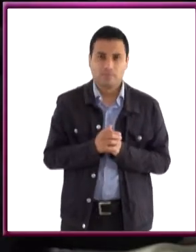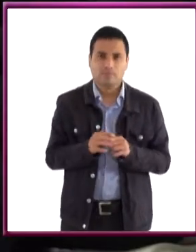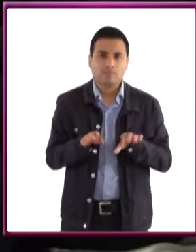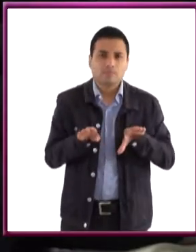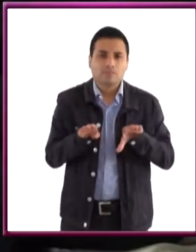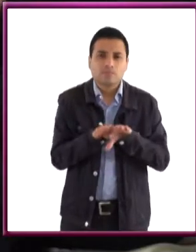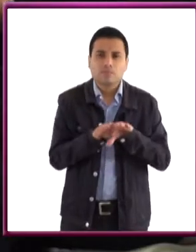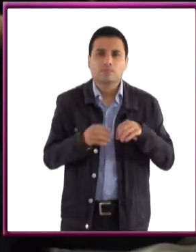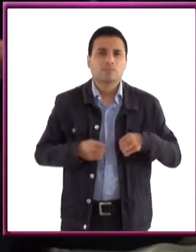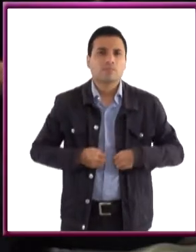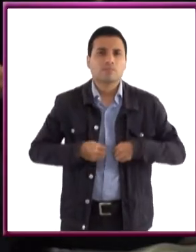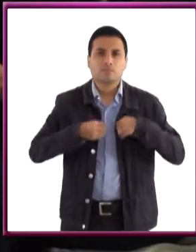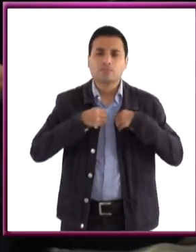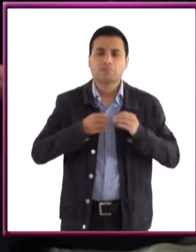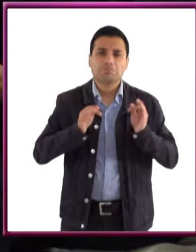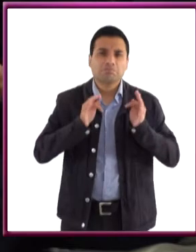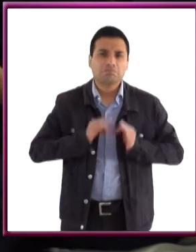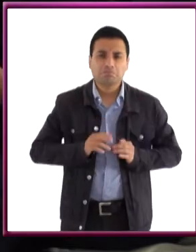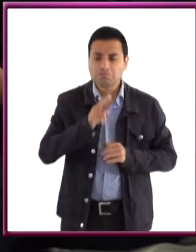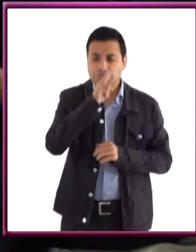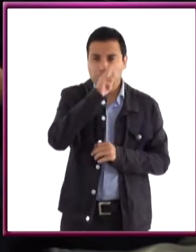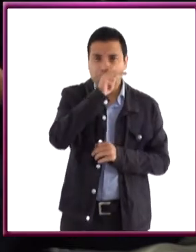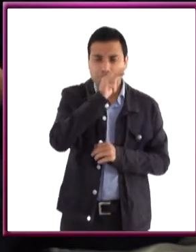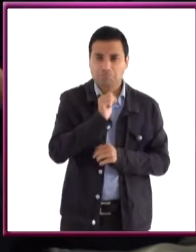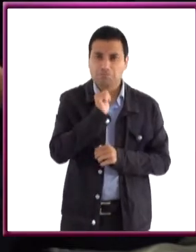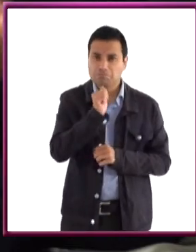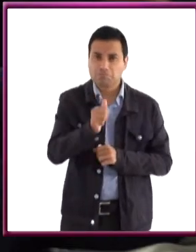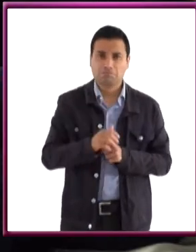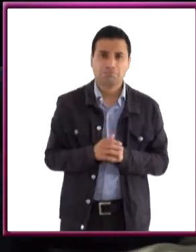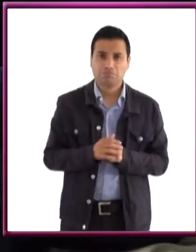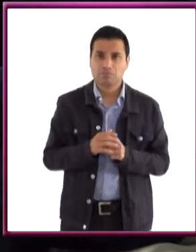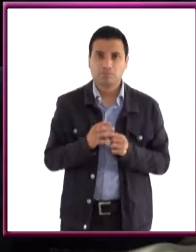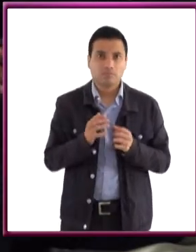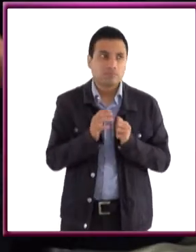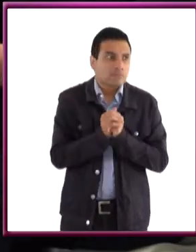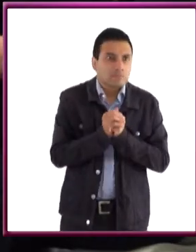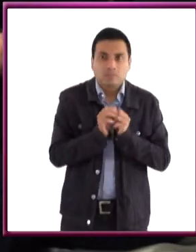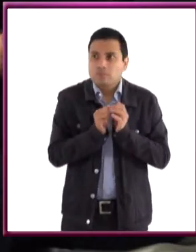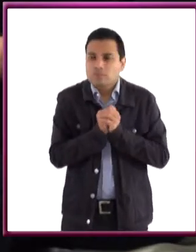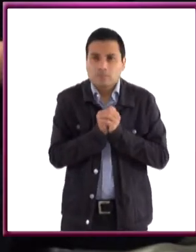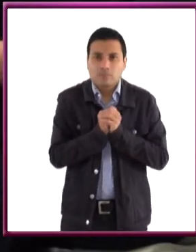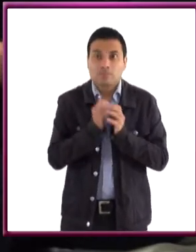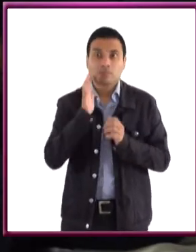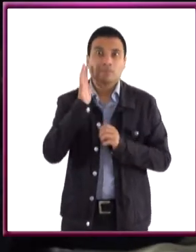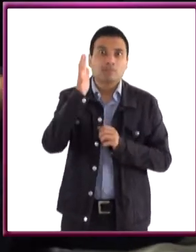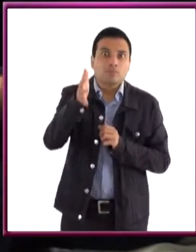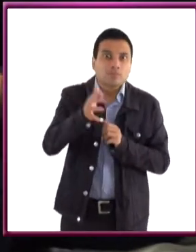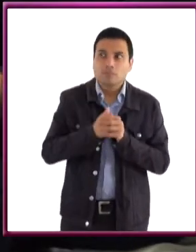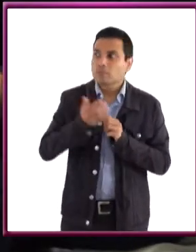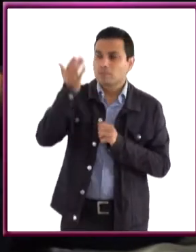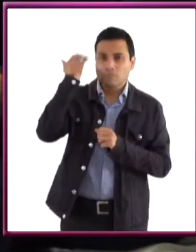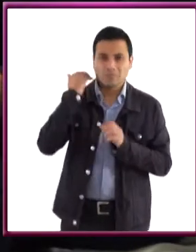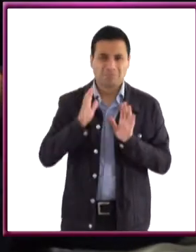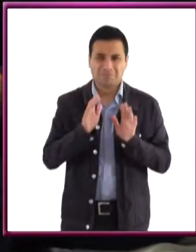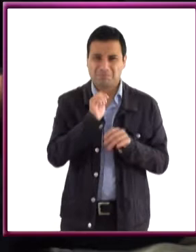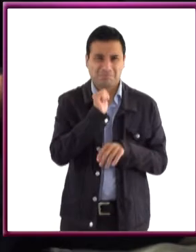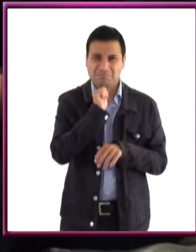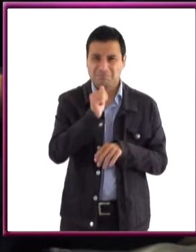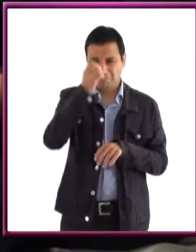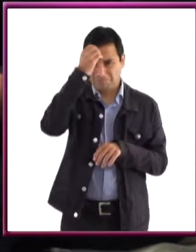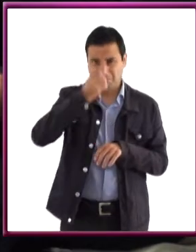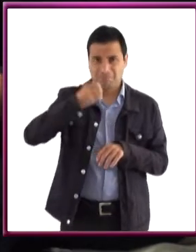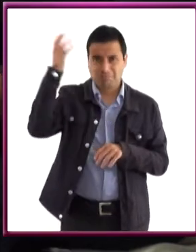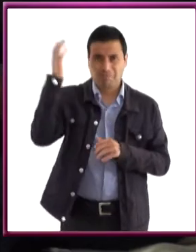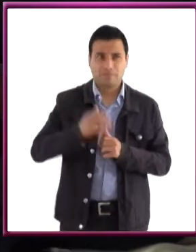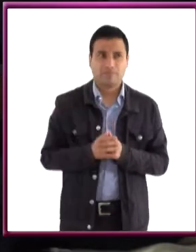empiezas a vivir menos preocupado por el pasado, menos agobiado por el futuro, ¿no?